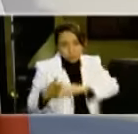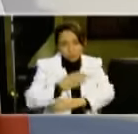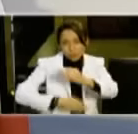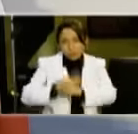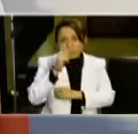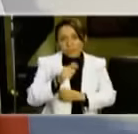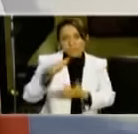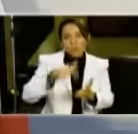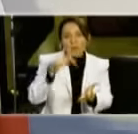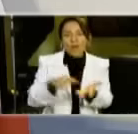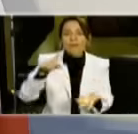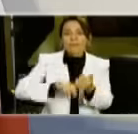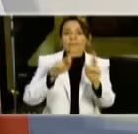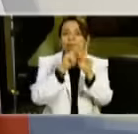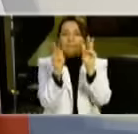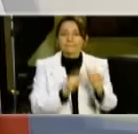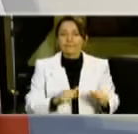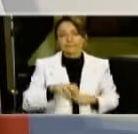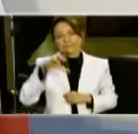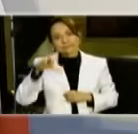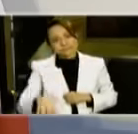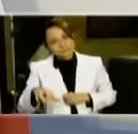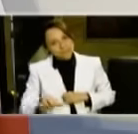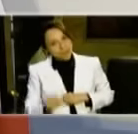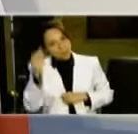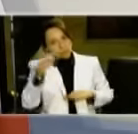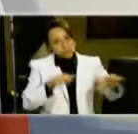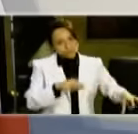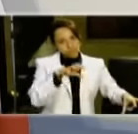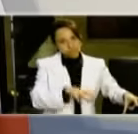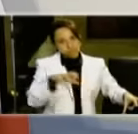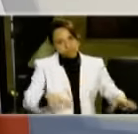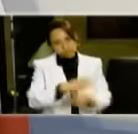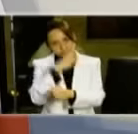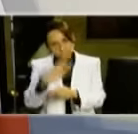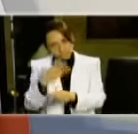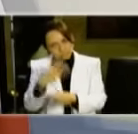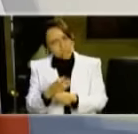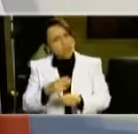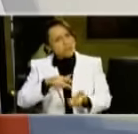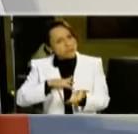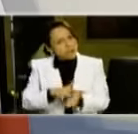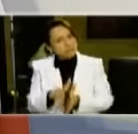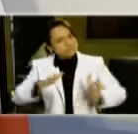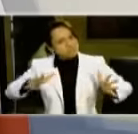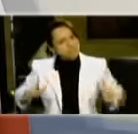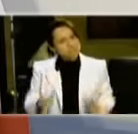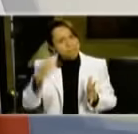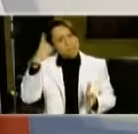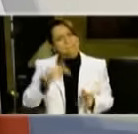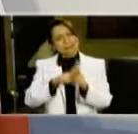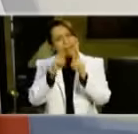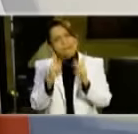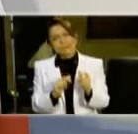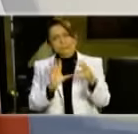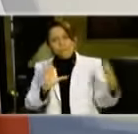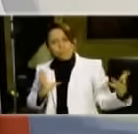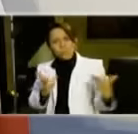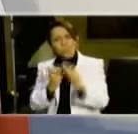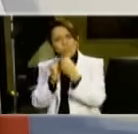en los escenarios multilaterales para promover y aportar a los intentos de pacificación de Naciones Unidas y otras